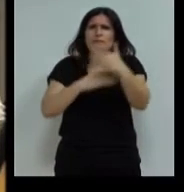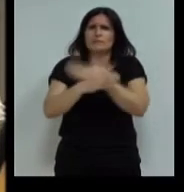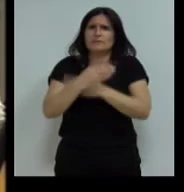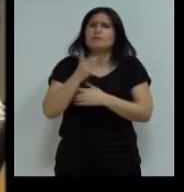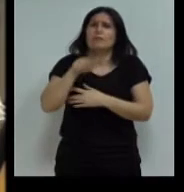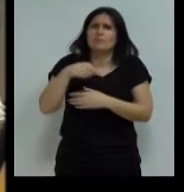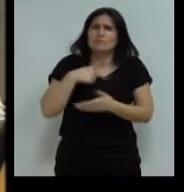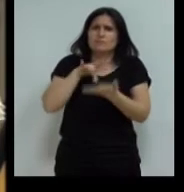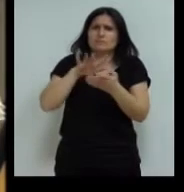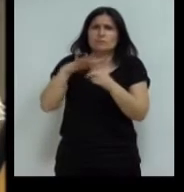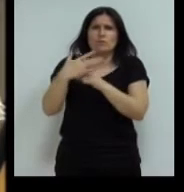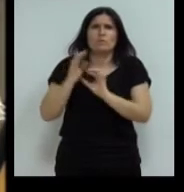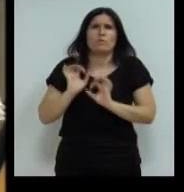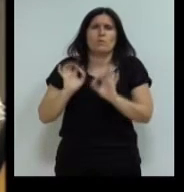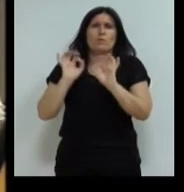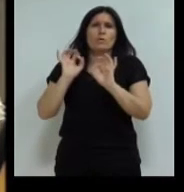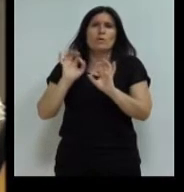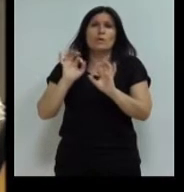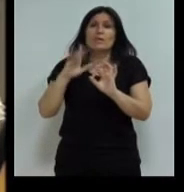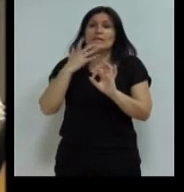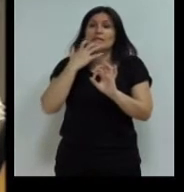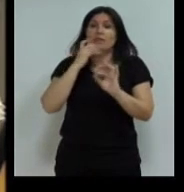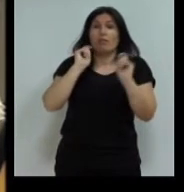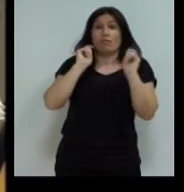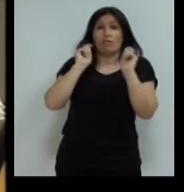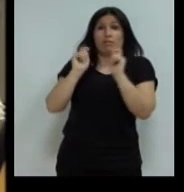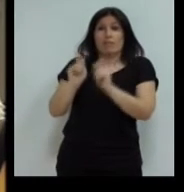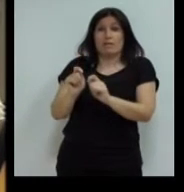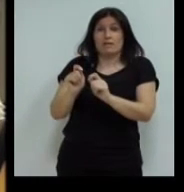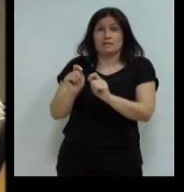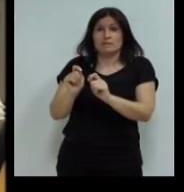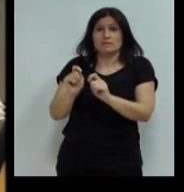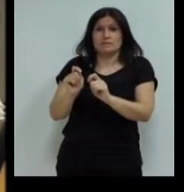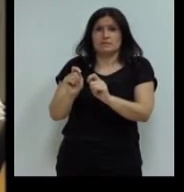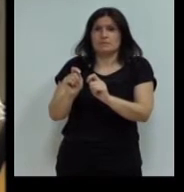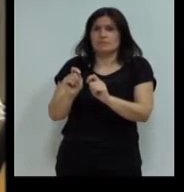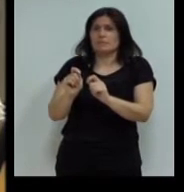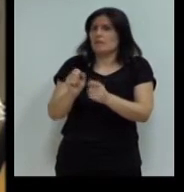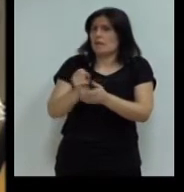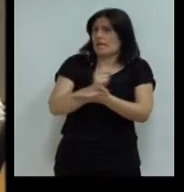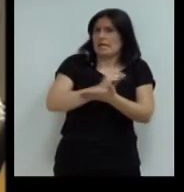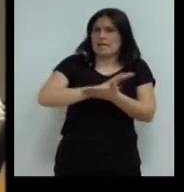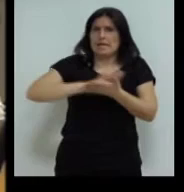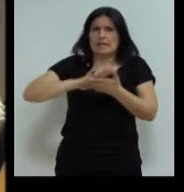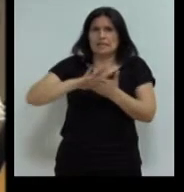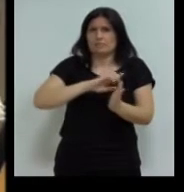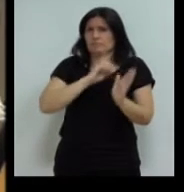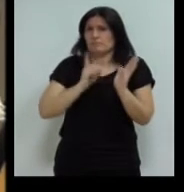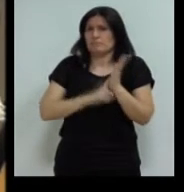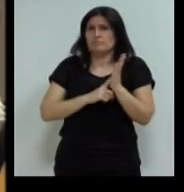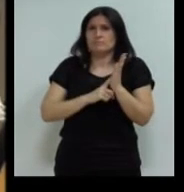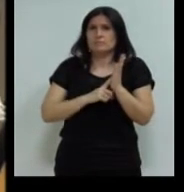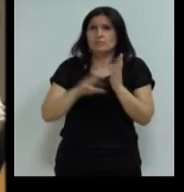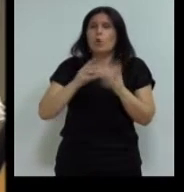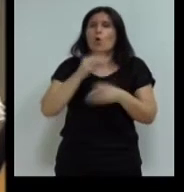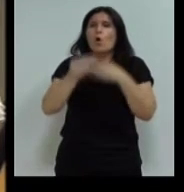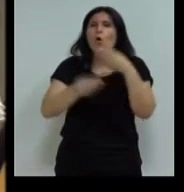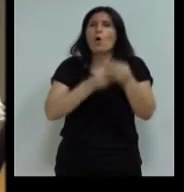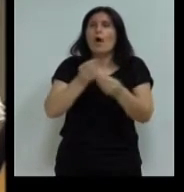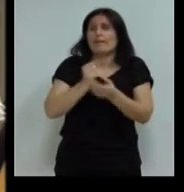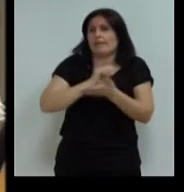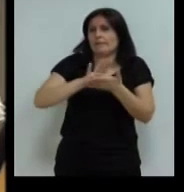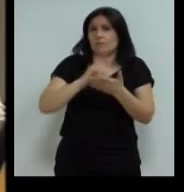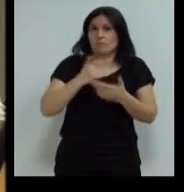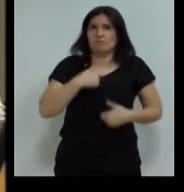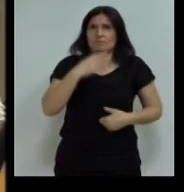cosas tú las pones totalmente gratuitas, o lo haces de manera gratuita con tu mejor